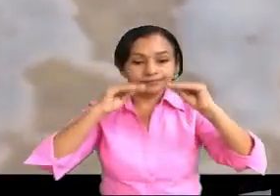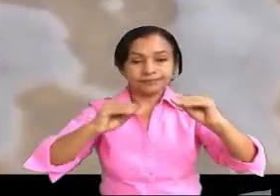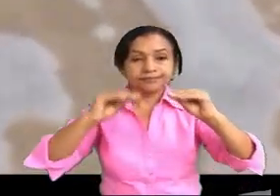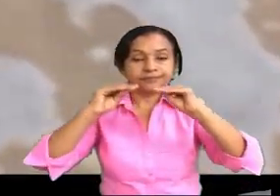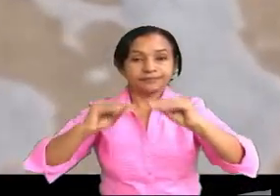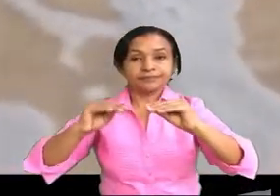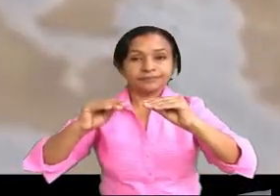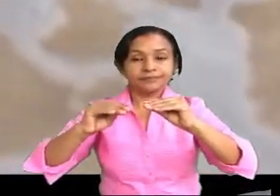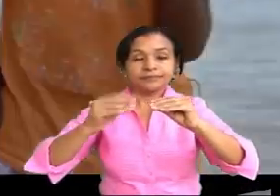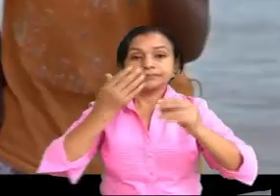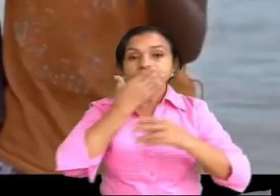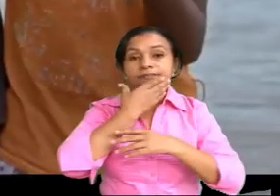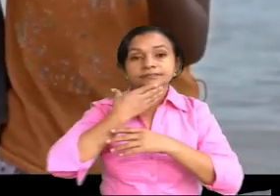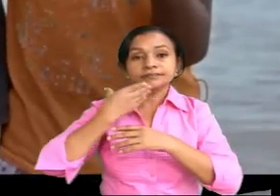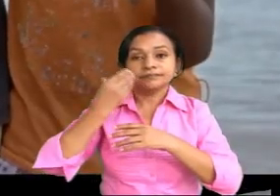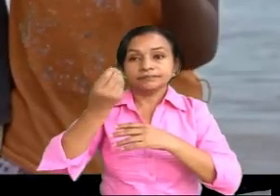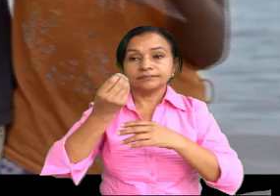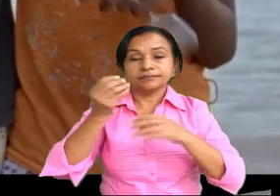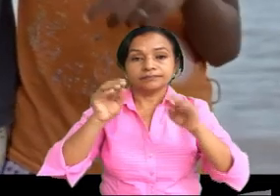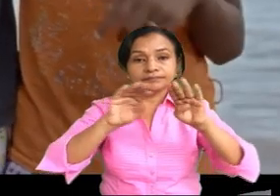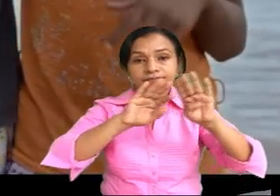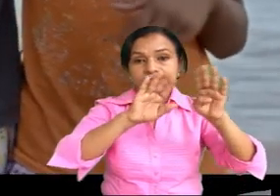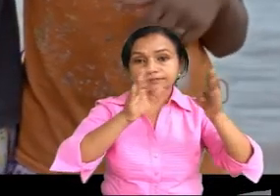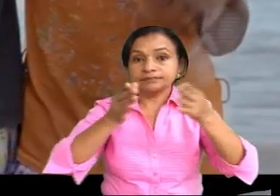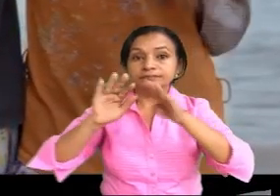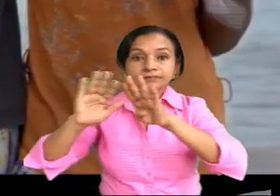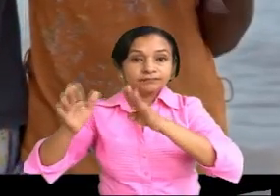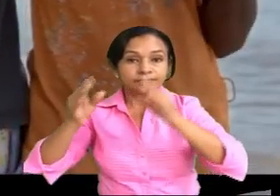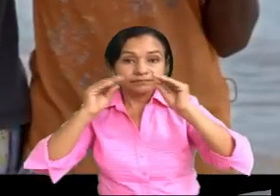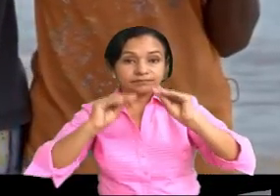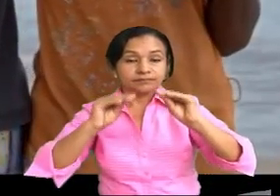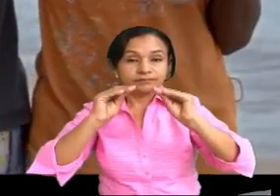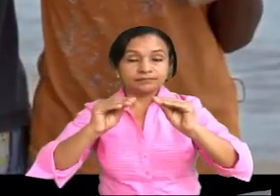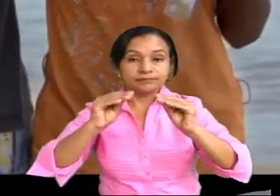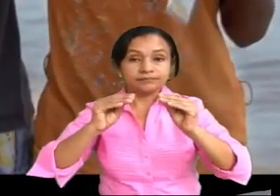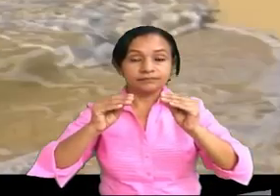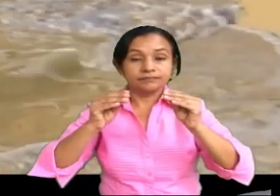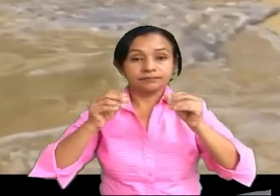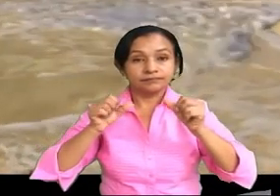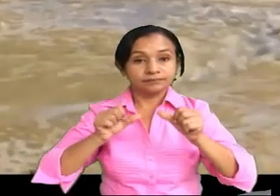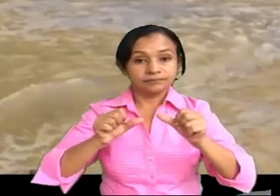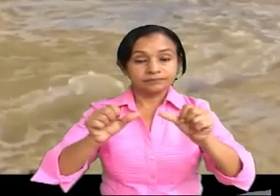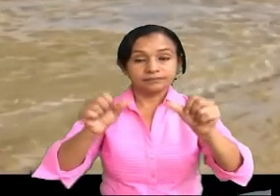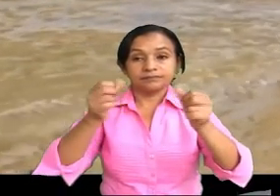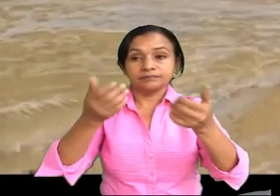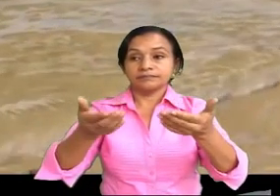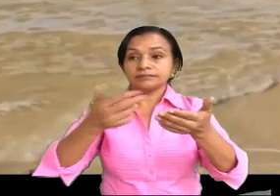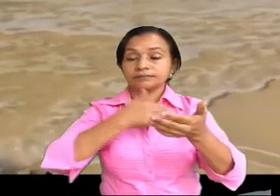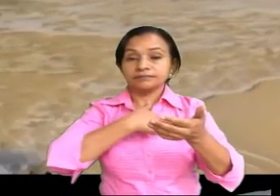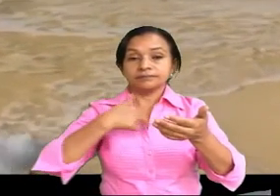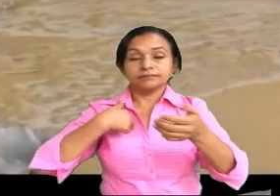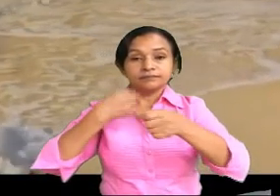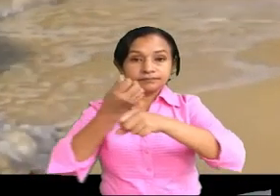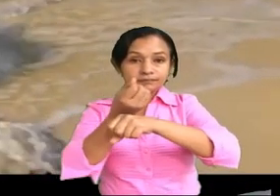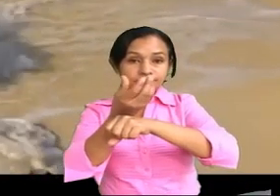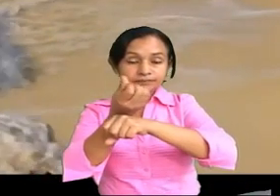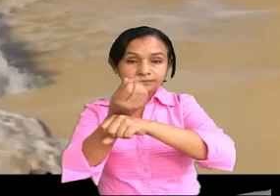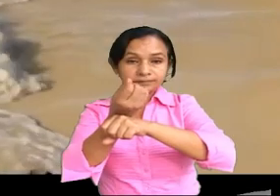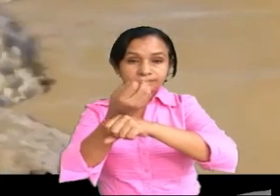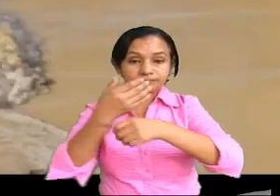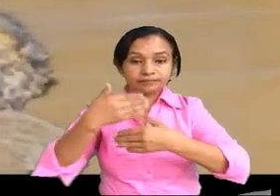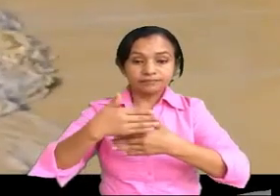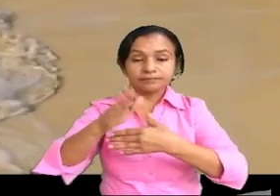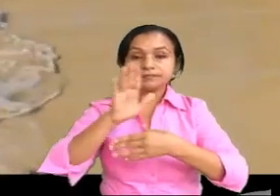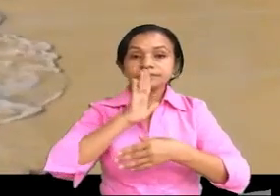a los jóvenes y a las mujeres. Tenemos también el emprendedurismo que lo hacen las alcaldías cuando